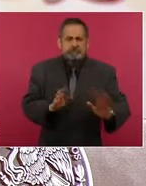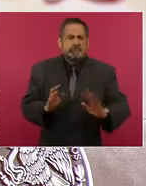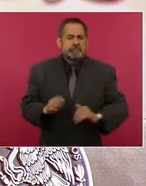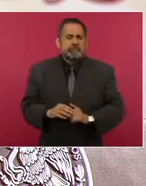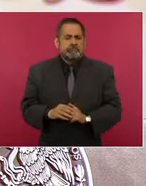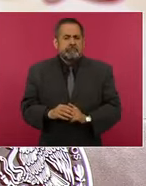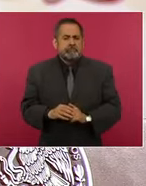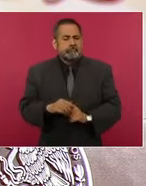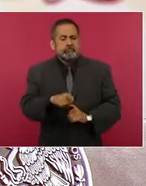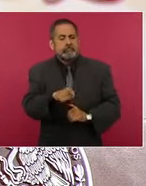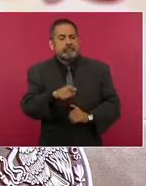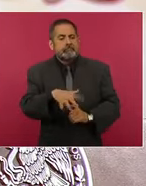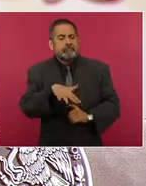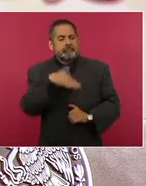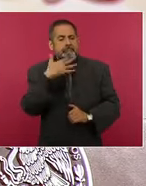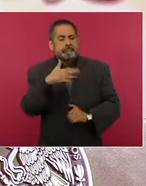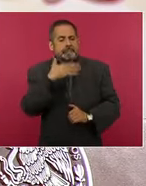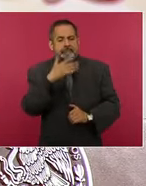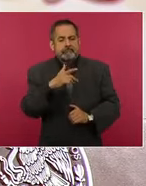lo ilegal